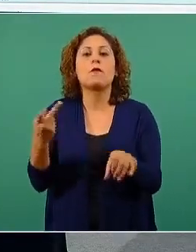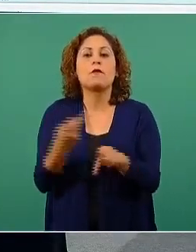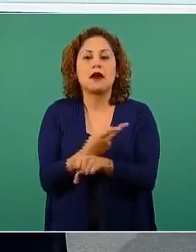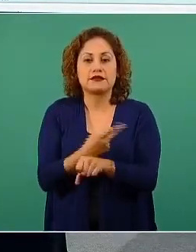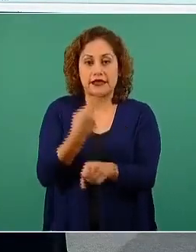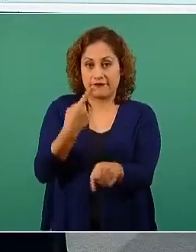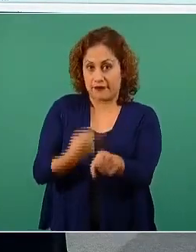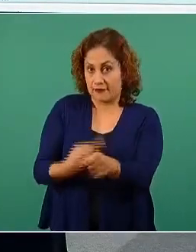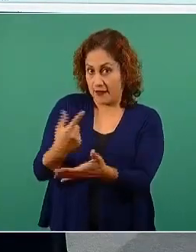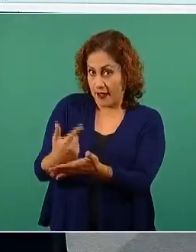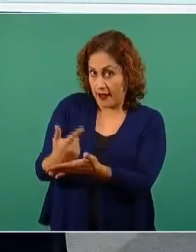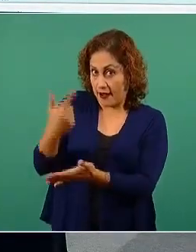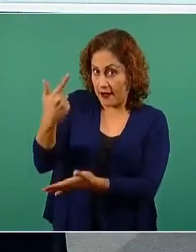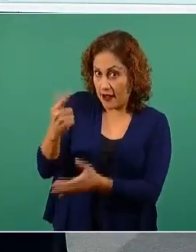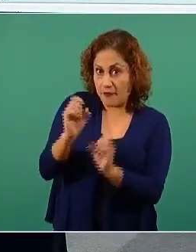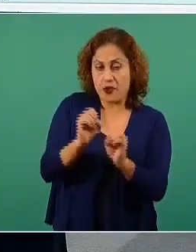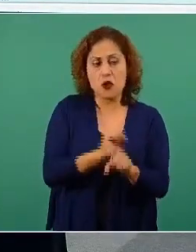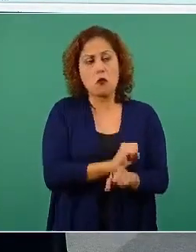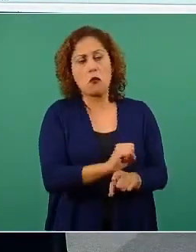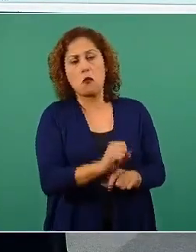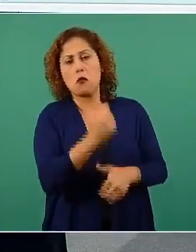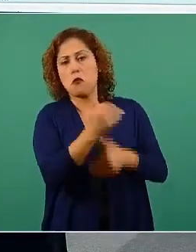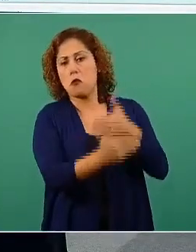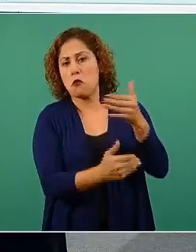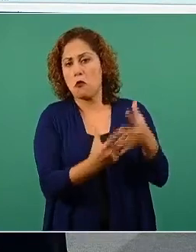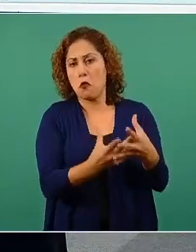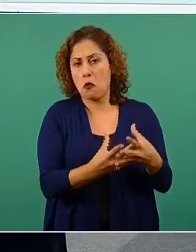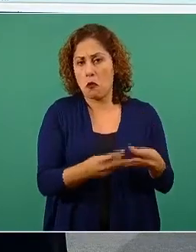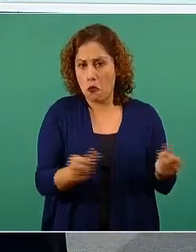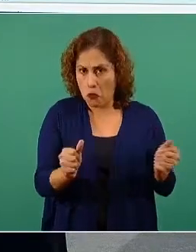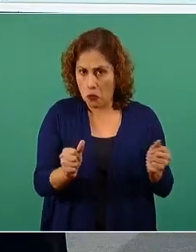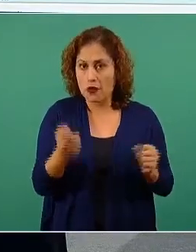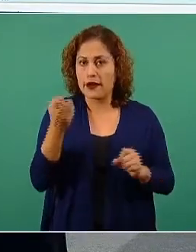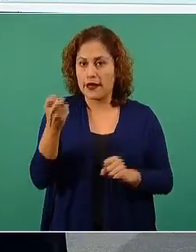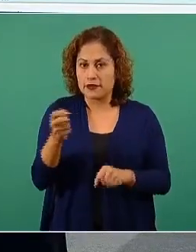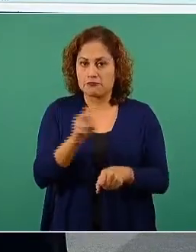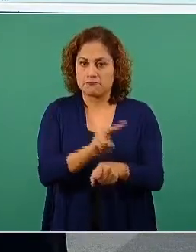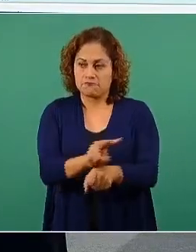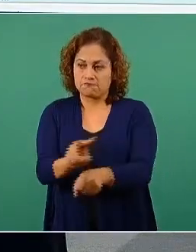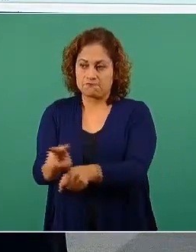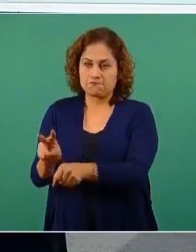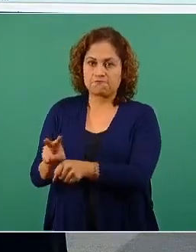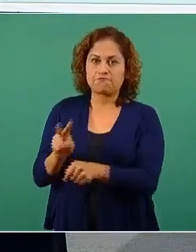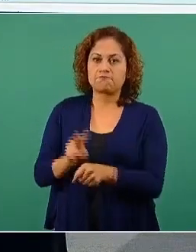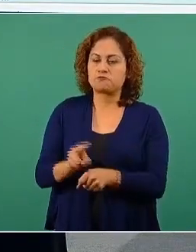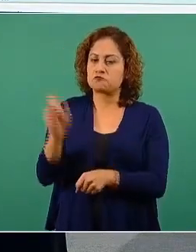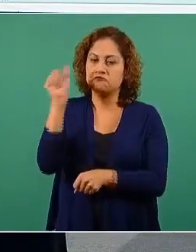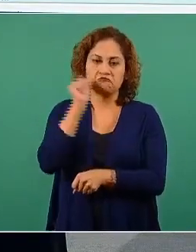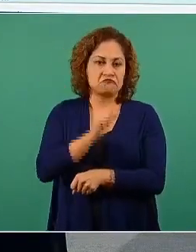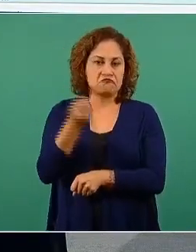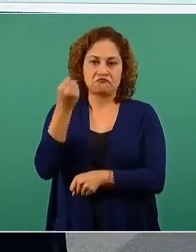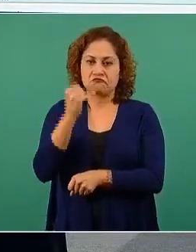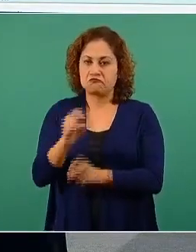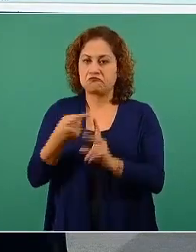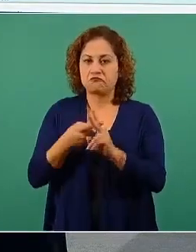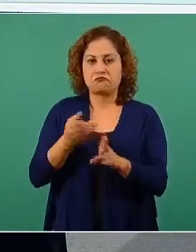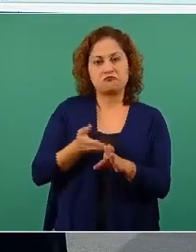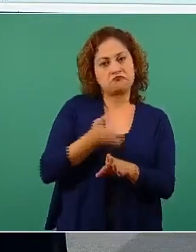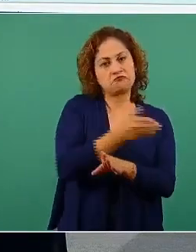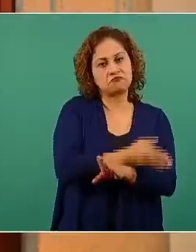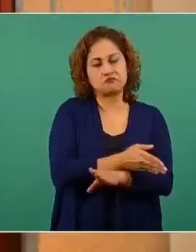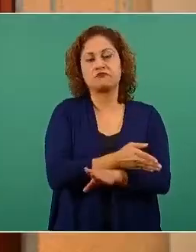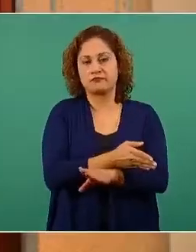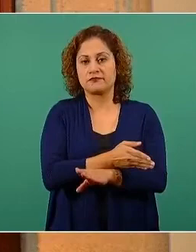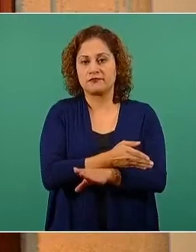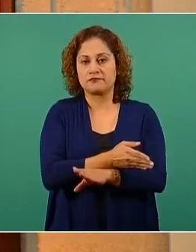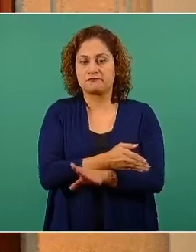y vemos que es también congruente porque se mantiene este descenso observado desde principios de año. Si medimos el punto más alto al corte